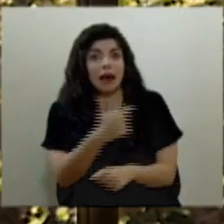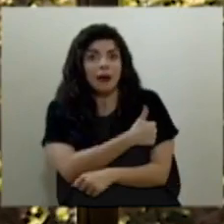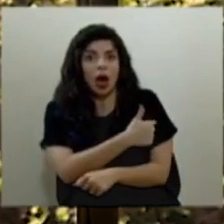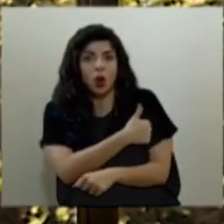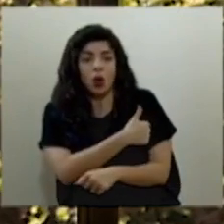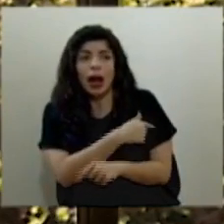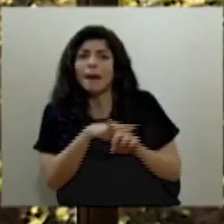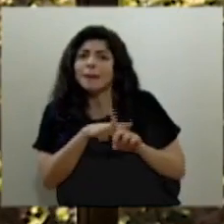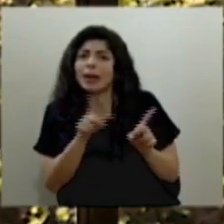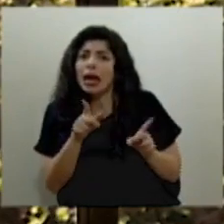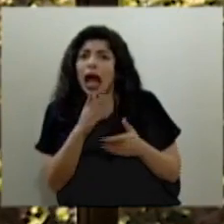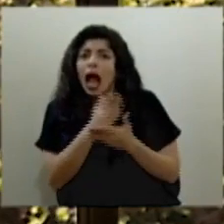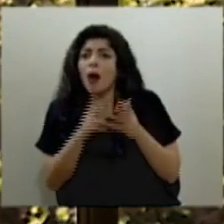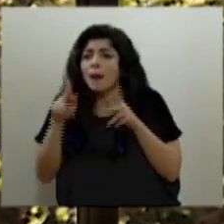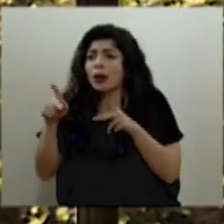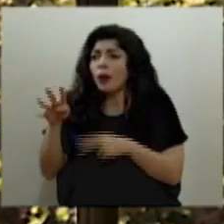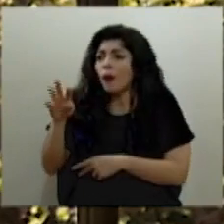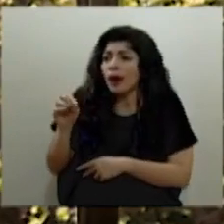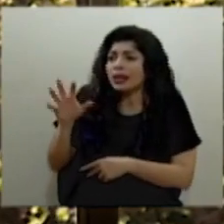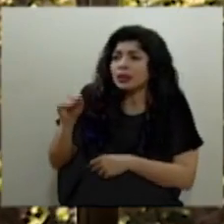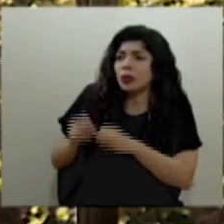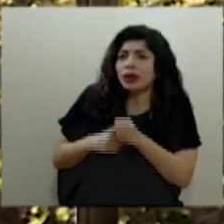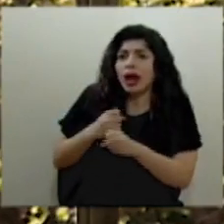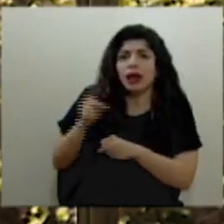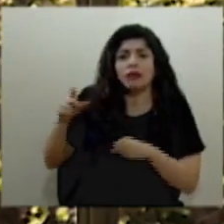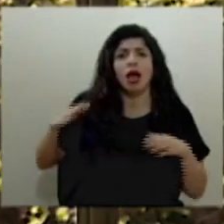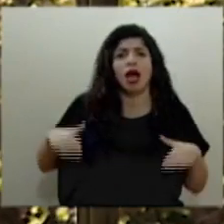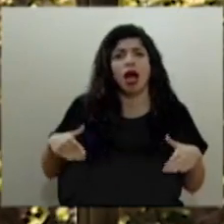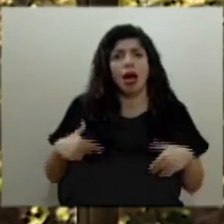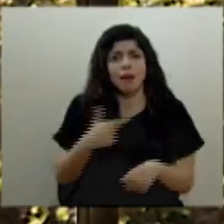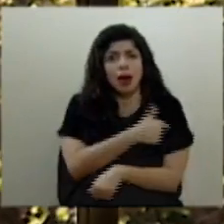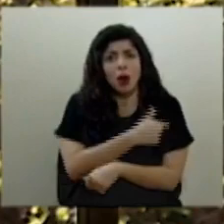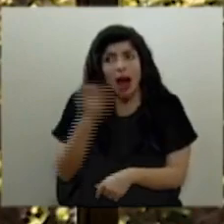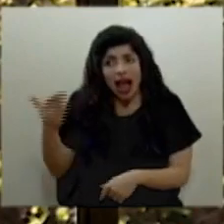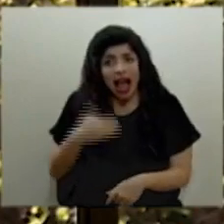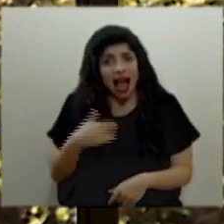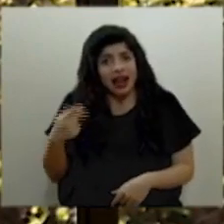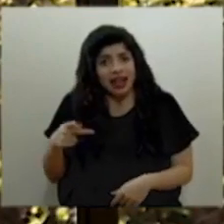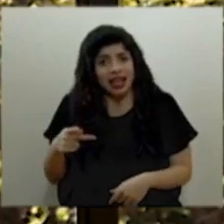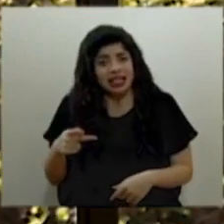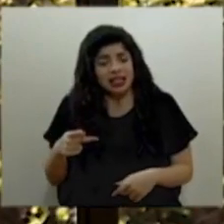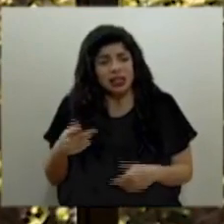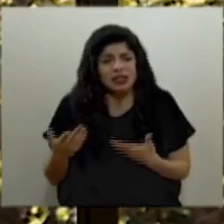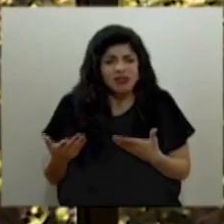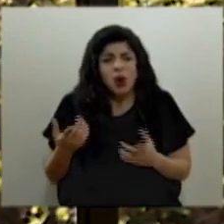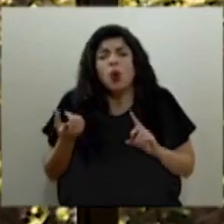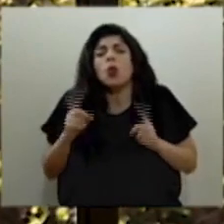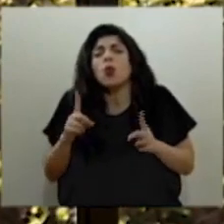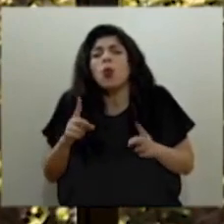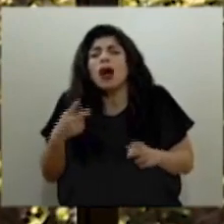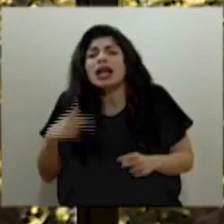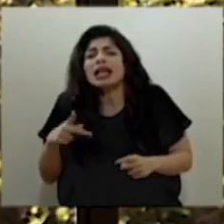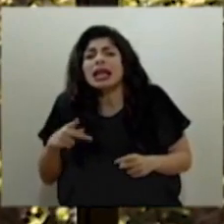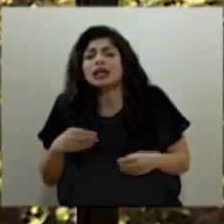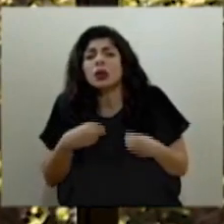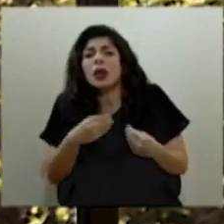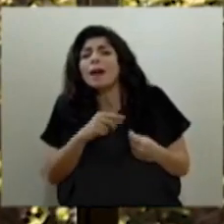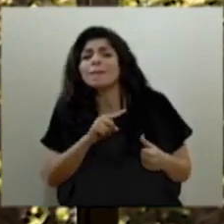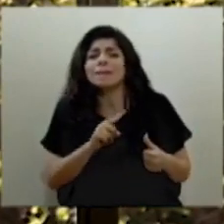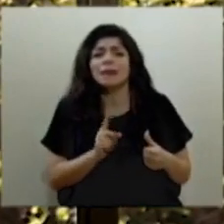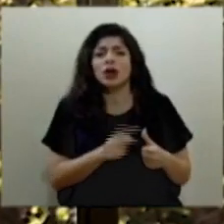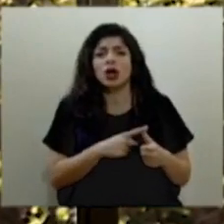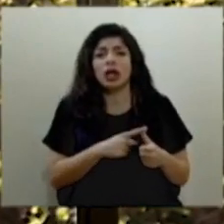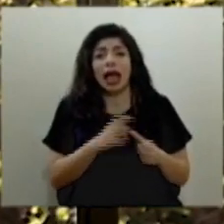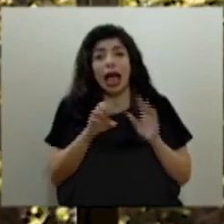vacunadas. Sin embargo, quedan personas de 40 o 50 sin su vacuna teniendo factor de riesgo. ¿A qué factor de riesgo se le está dando prioridad para que las personas que no han sido